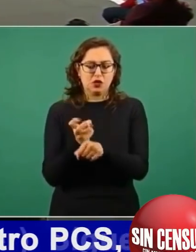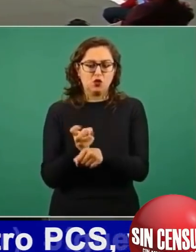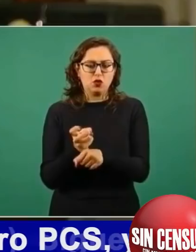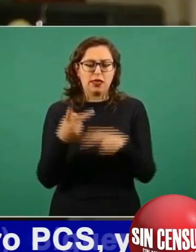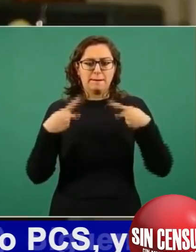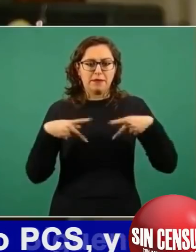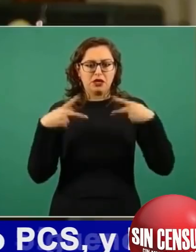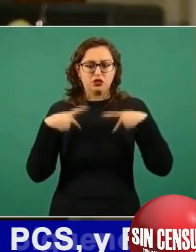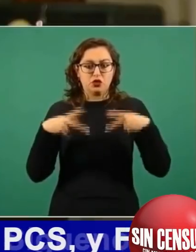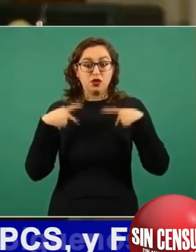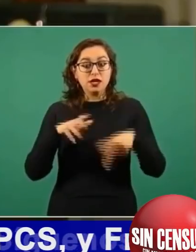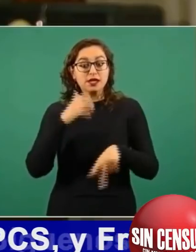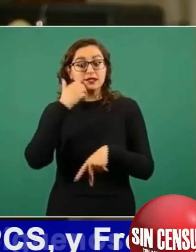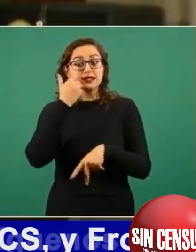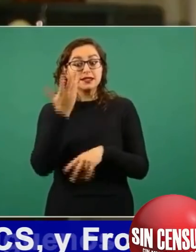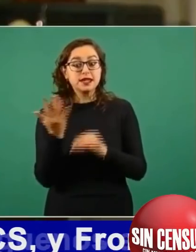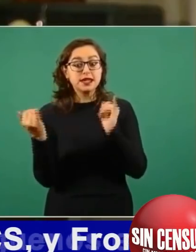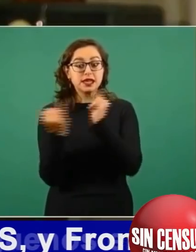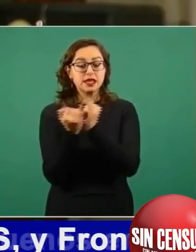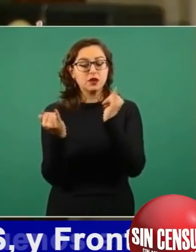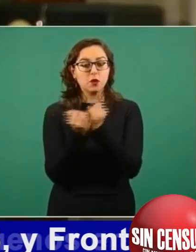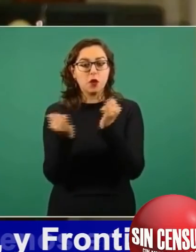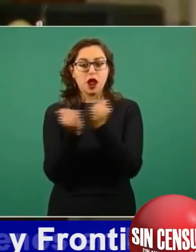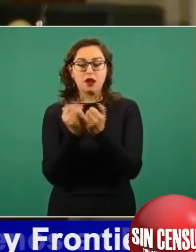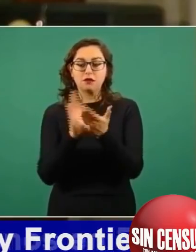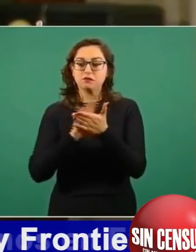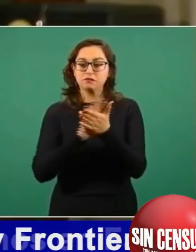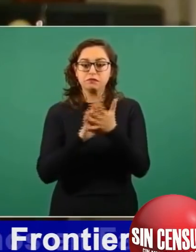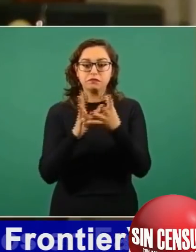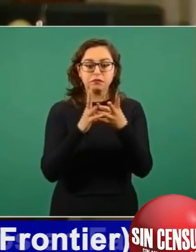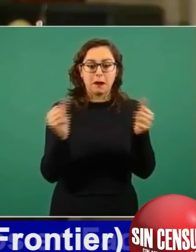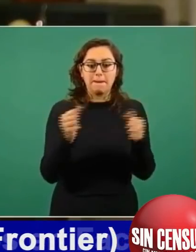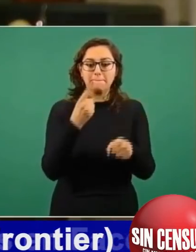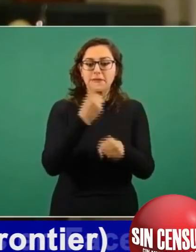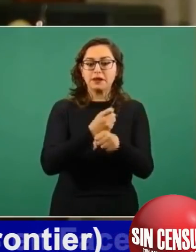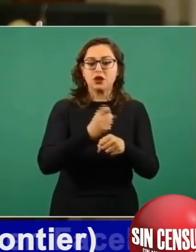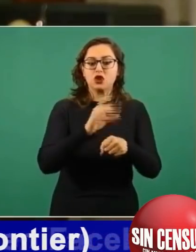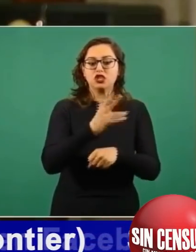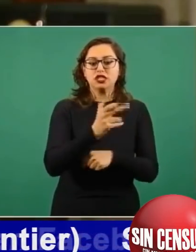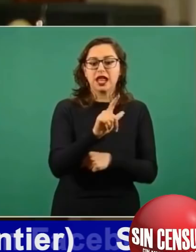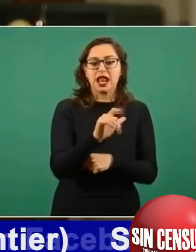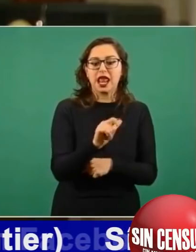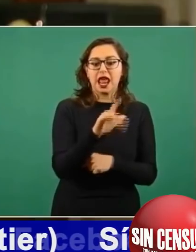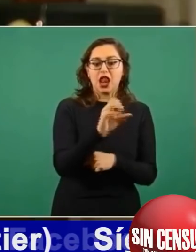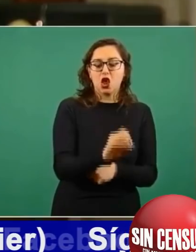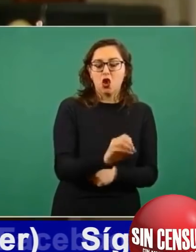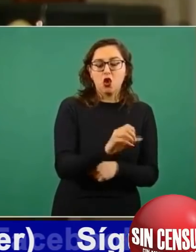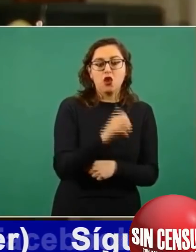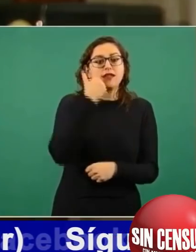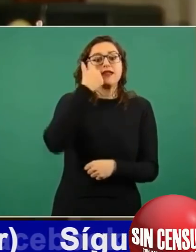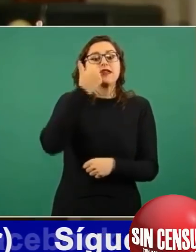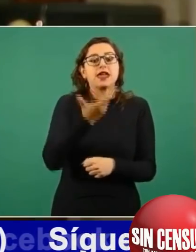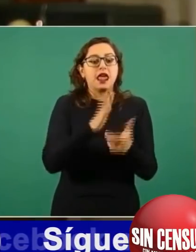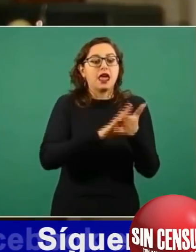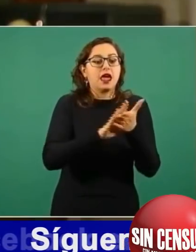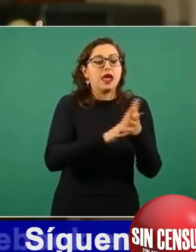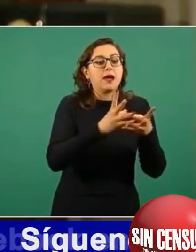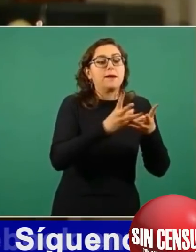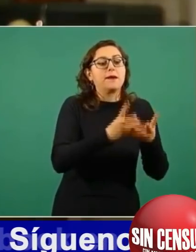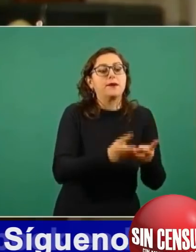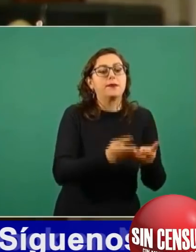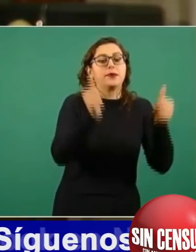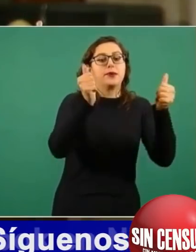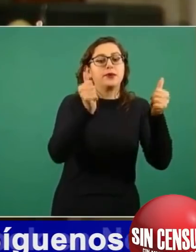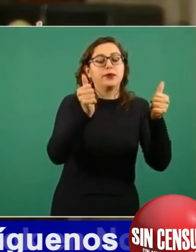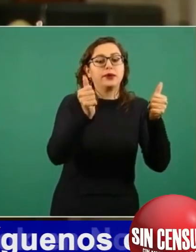que estaba siendo extraditado, busca ser extraditado por Estados Unidos, donde justamente buscan que se aplique el criterio que se aplicó con Cienfuegos,